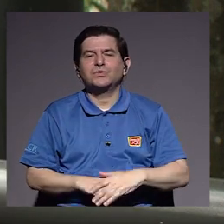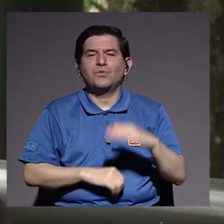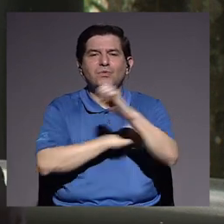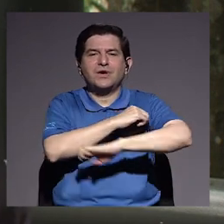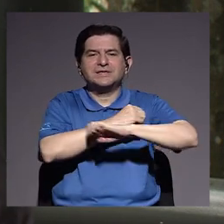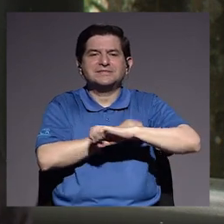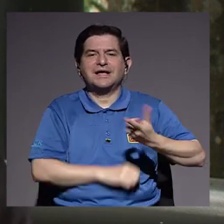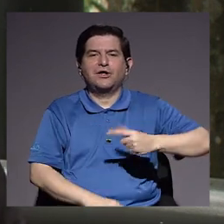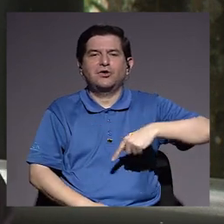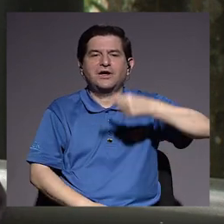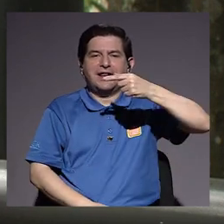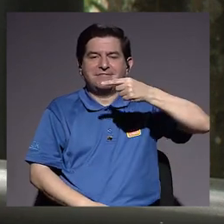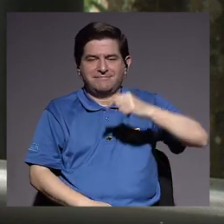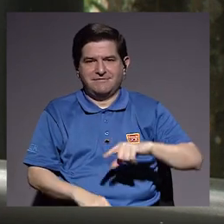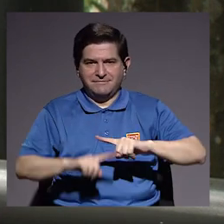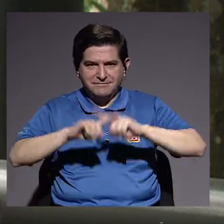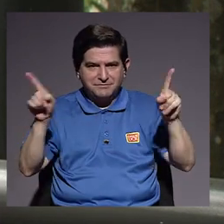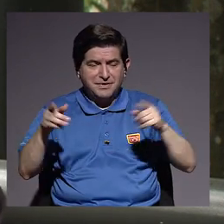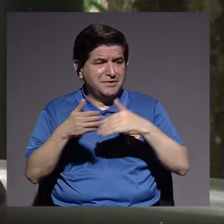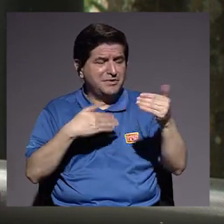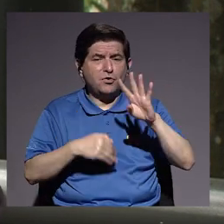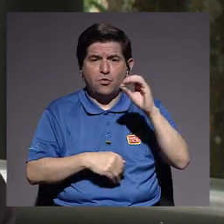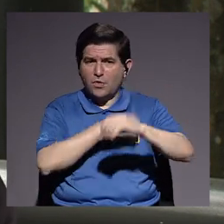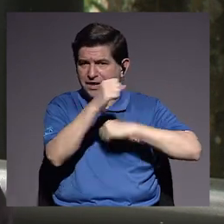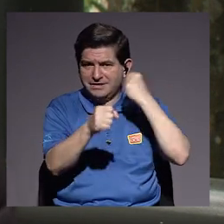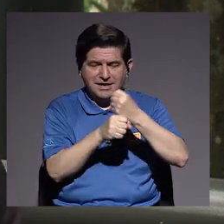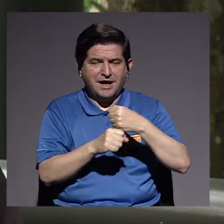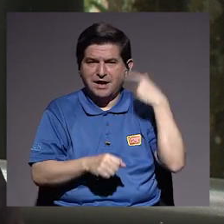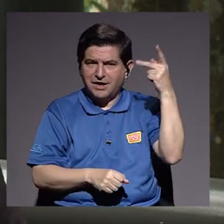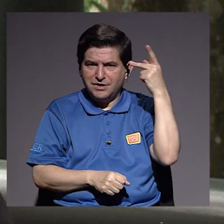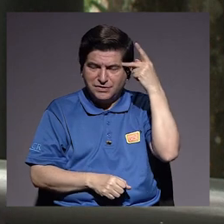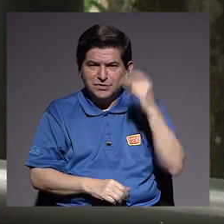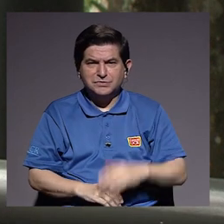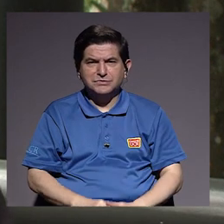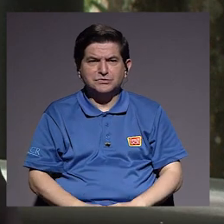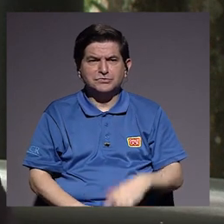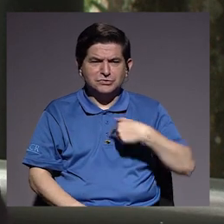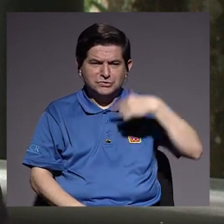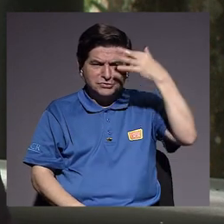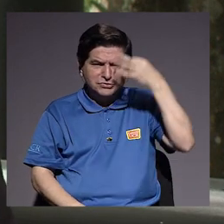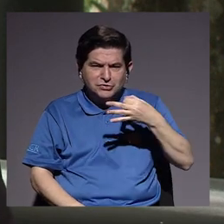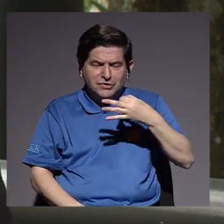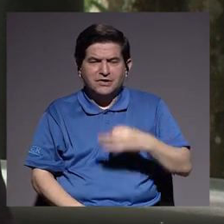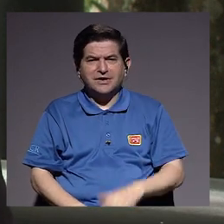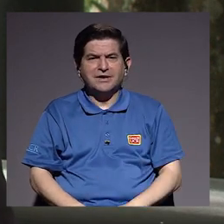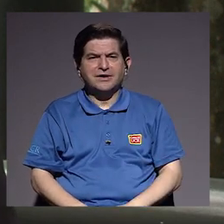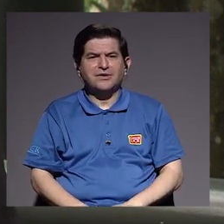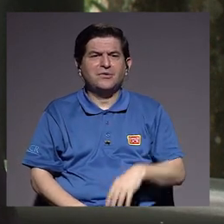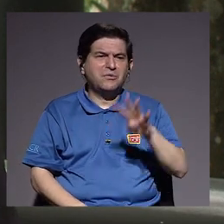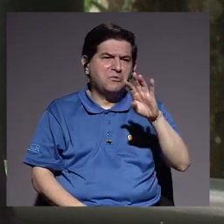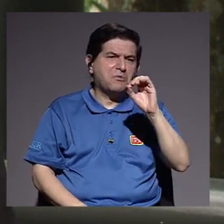pesar de 40 años de ese tipo de políticas, tal vez un poco menos, pero yo quiero decir 40 años, 4 décadas es bastante tiempo,